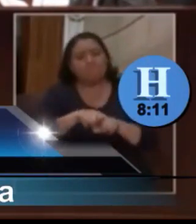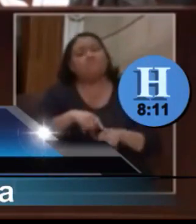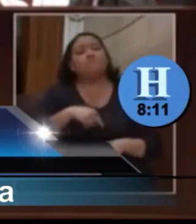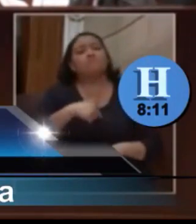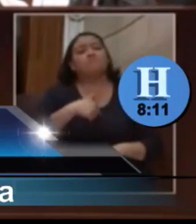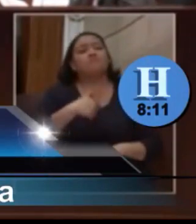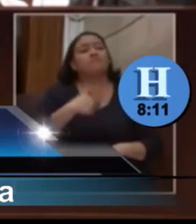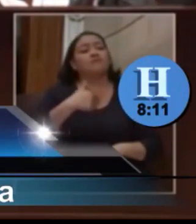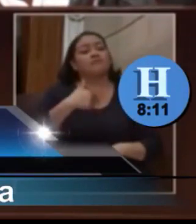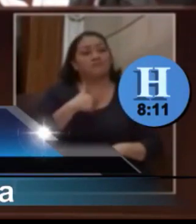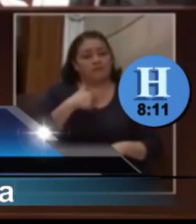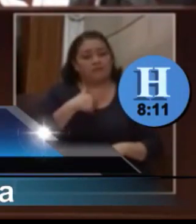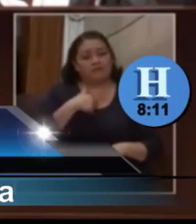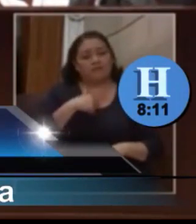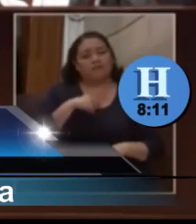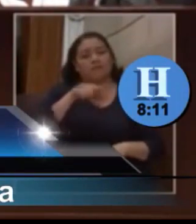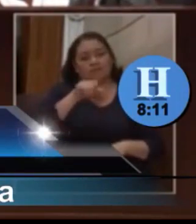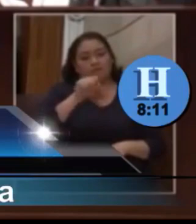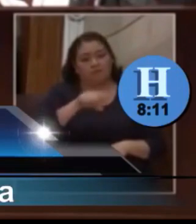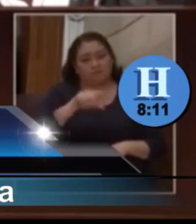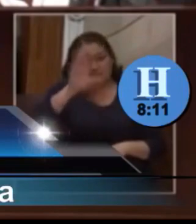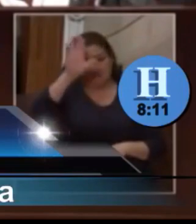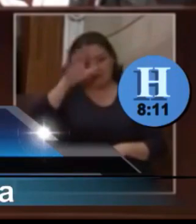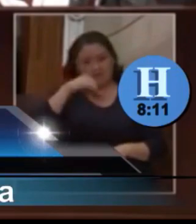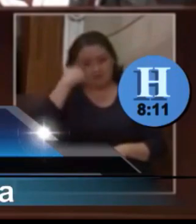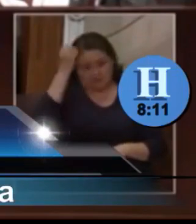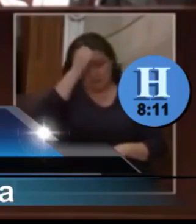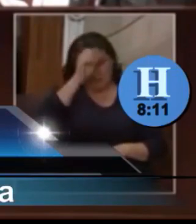parece delicado es que quedan